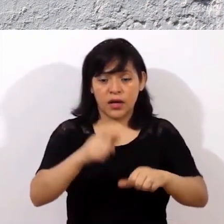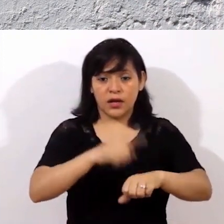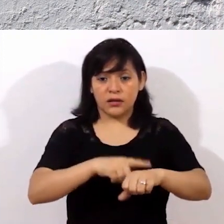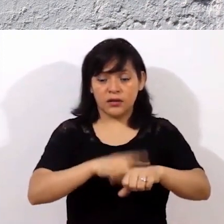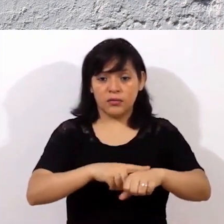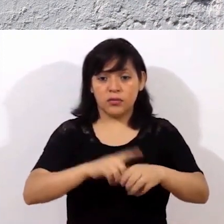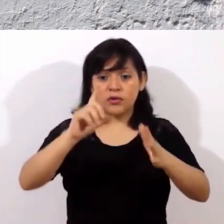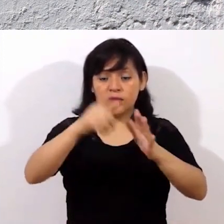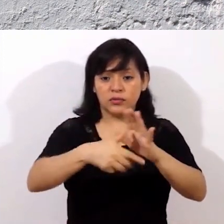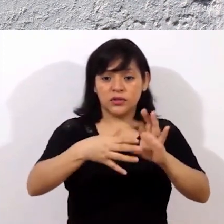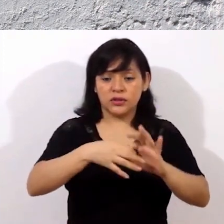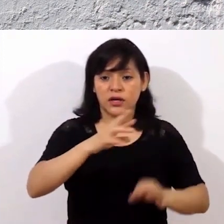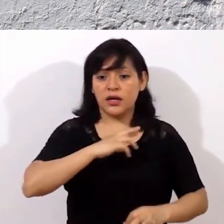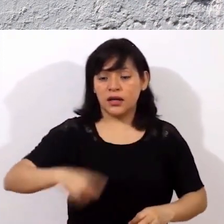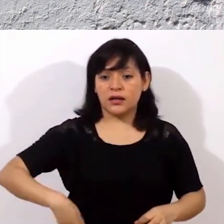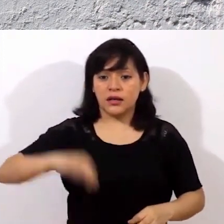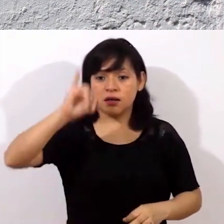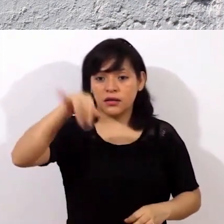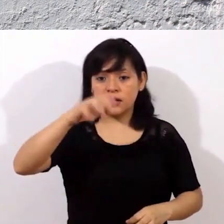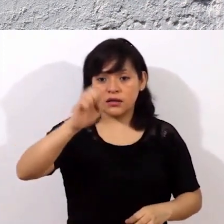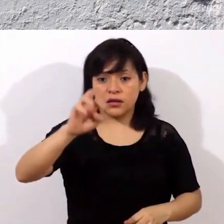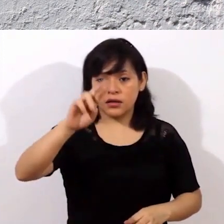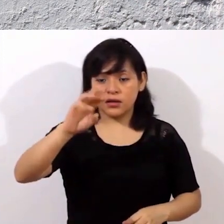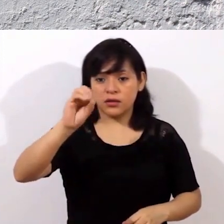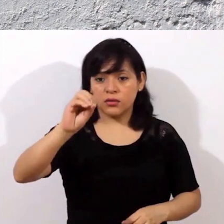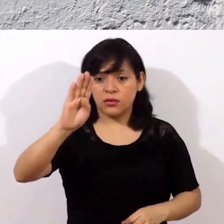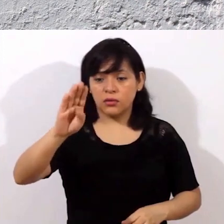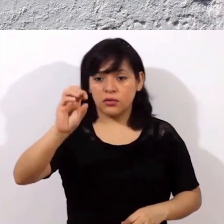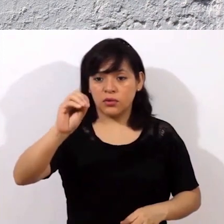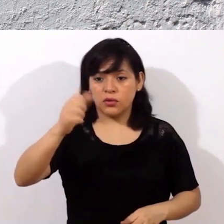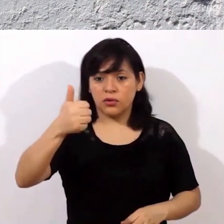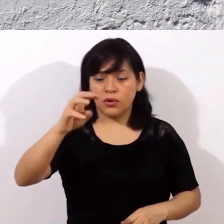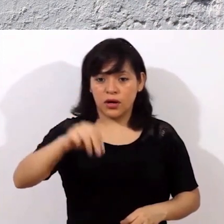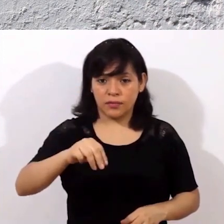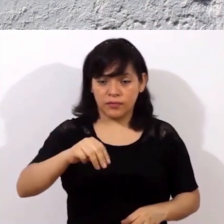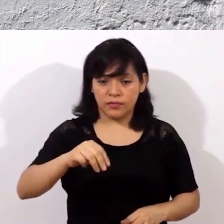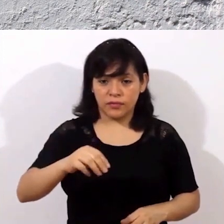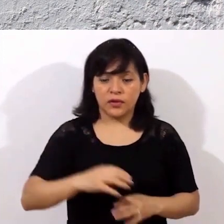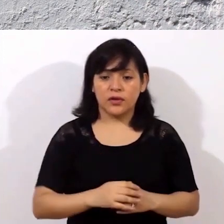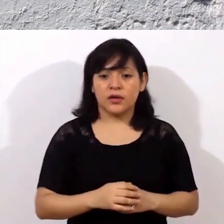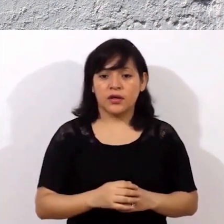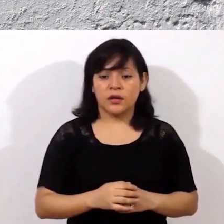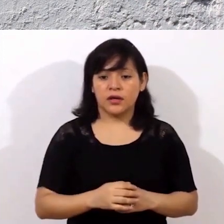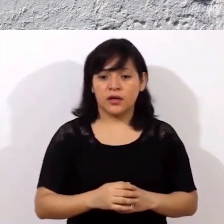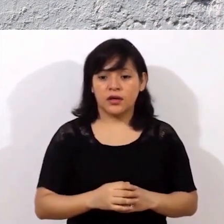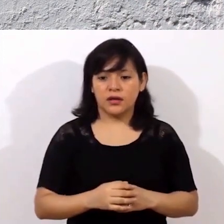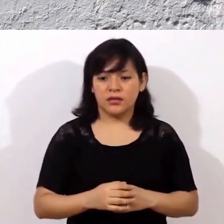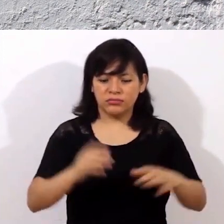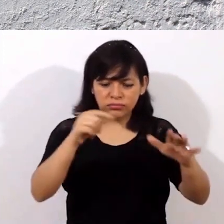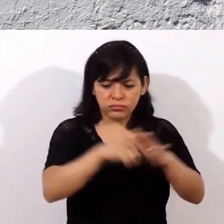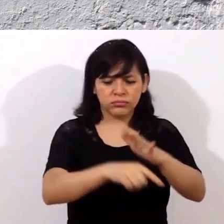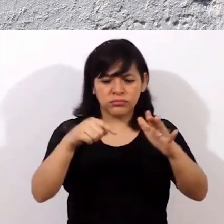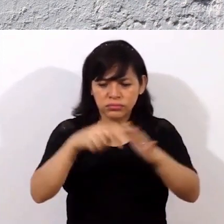Jeroboam II. Ahí sucedieron 3 reyes después. Y básicamente podemos mencionar tal vez a 2 de